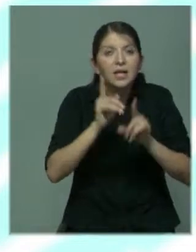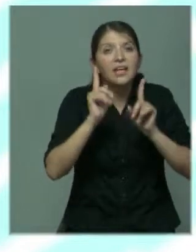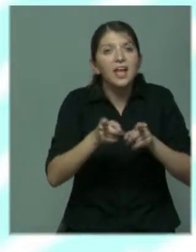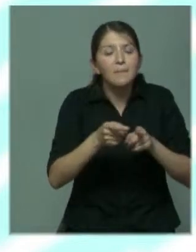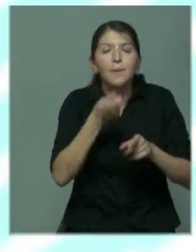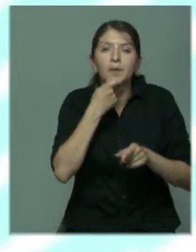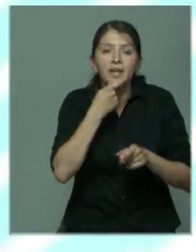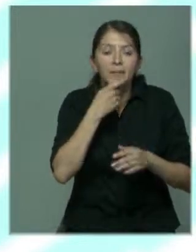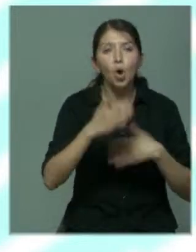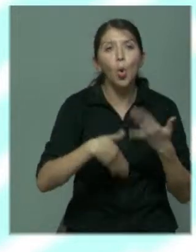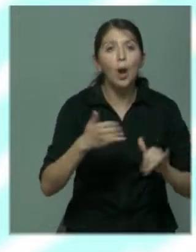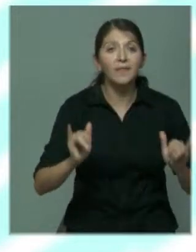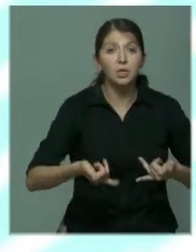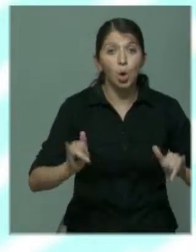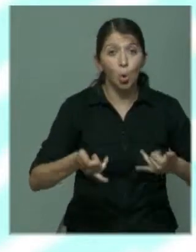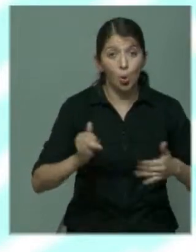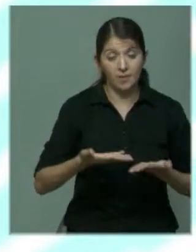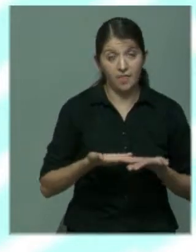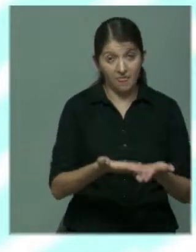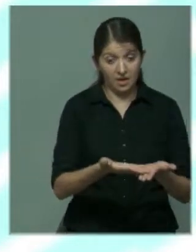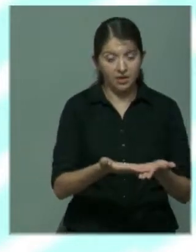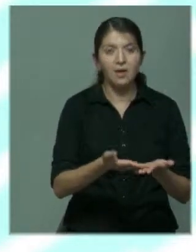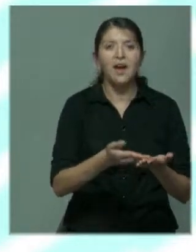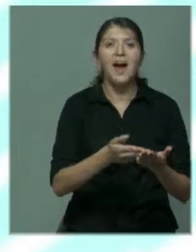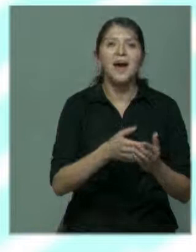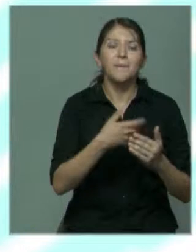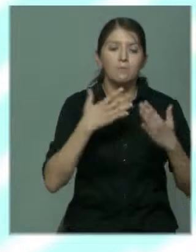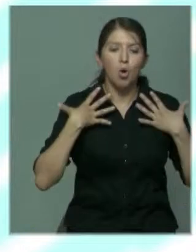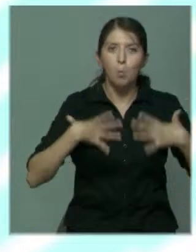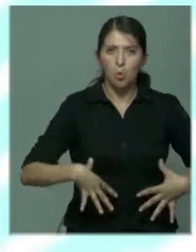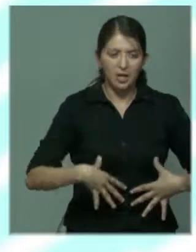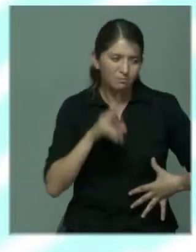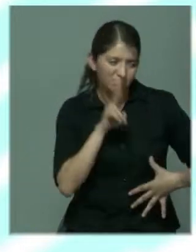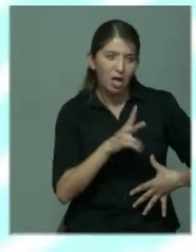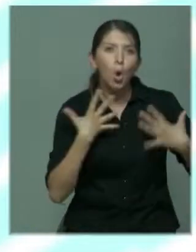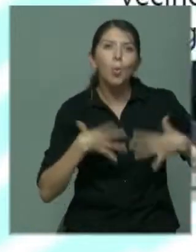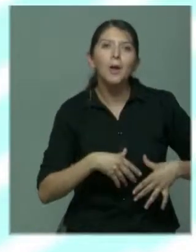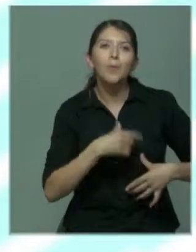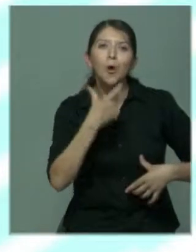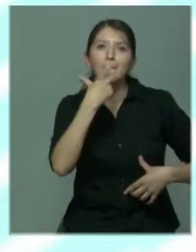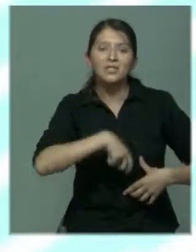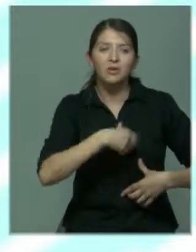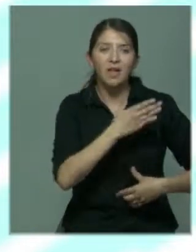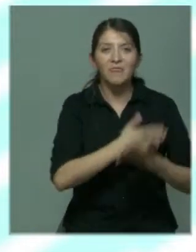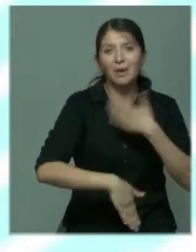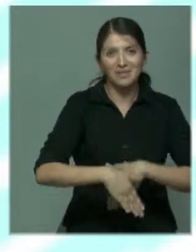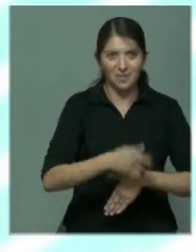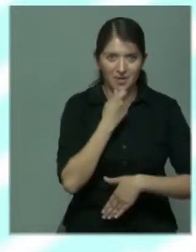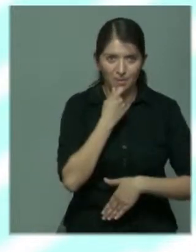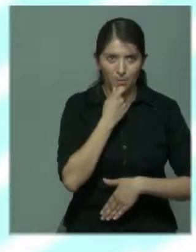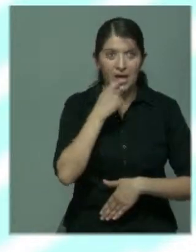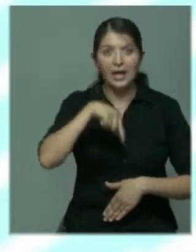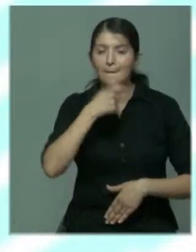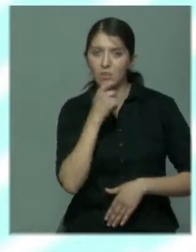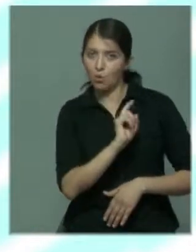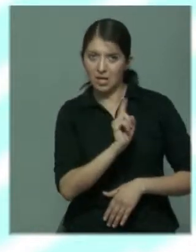discapacidad. Eso es Tucumán. La peatonal de Tucumán, Mendoza y Muñecas. Bien, claro, ahora entendimos. Claro. Ahora sí. La avenida Mendoza Tal de Tucumán, cual, ahí